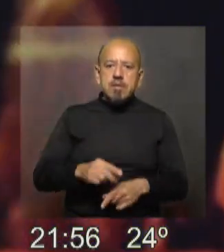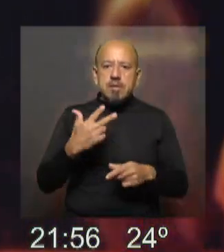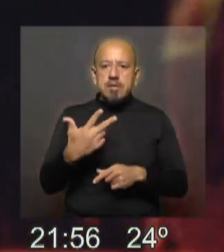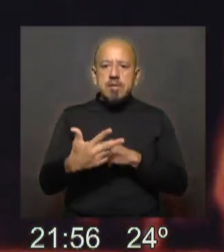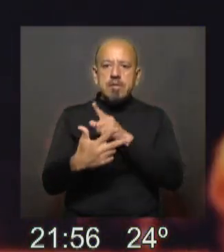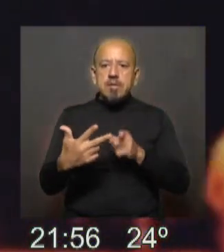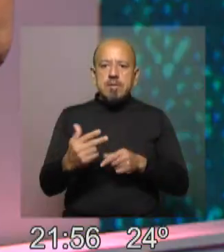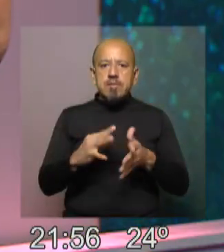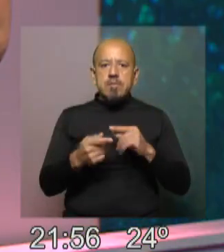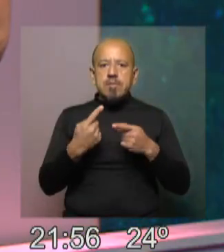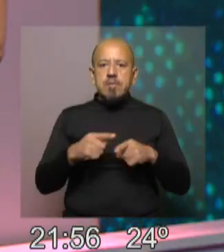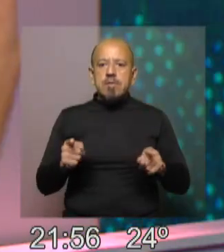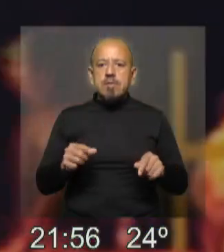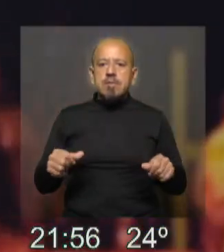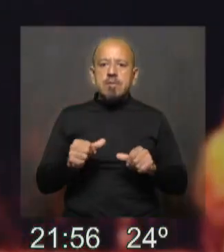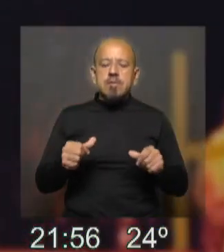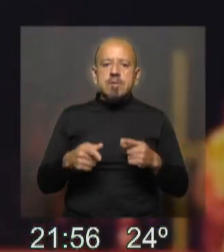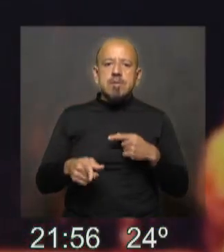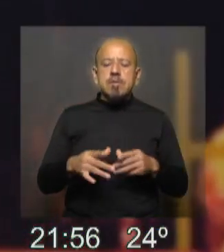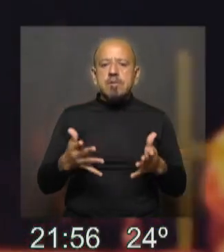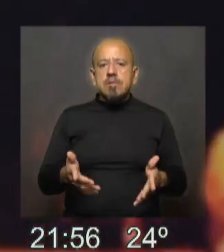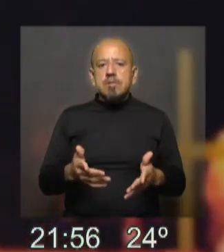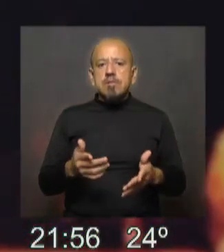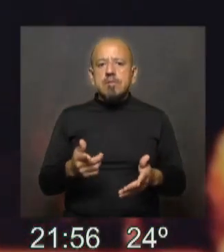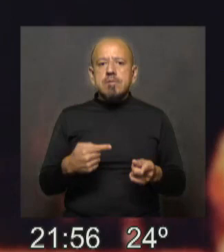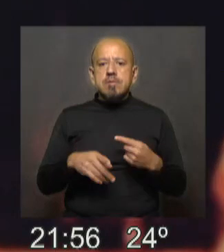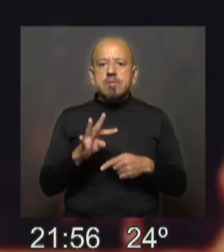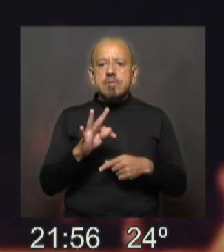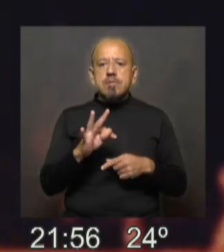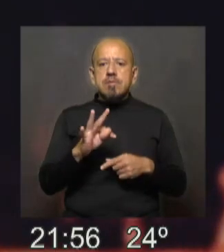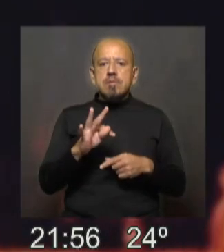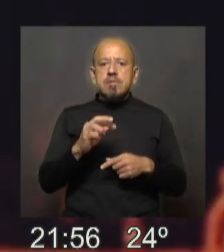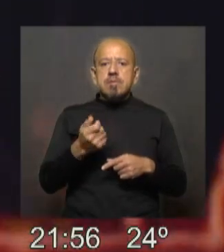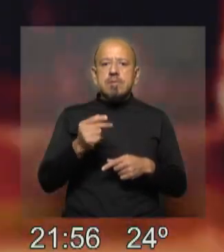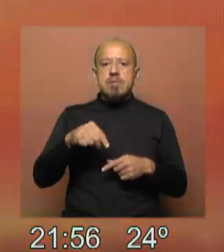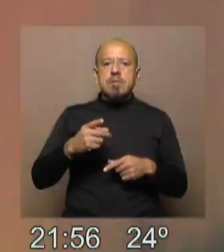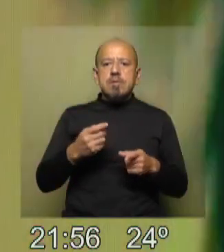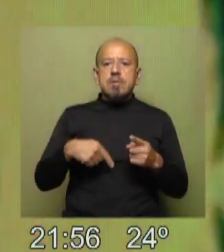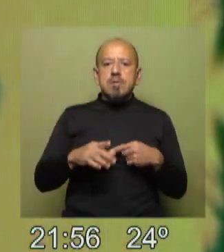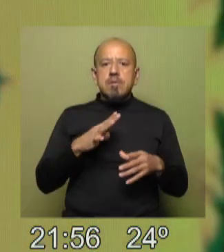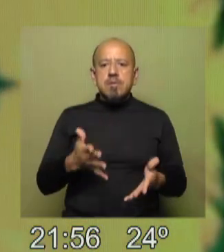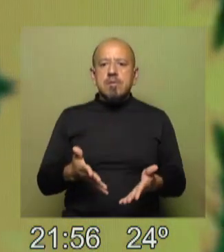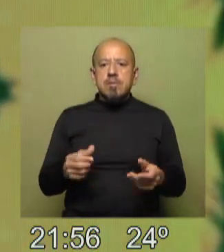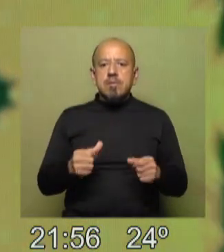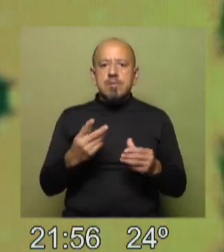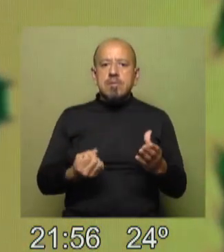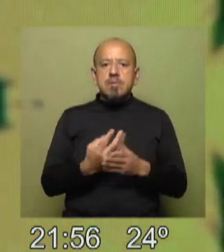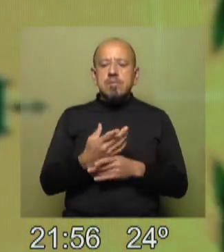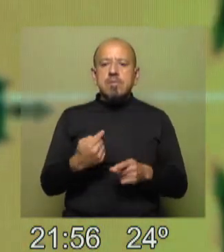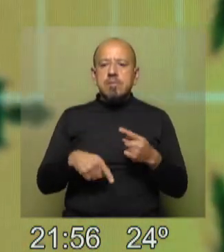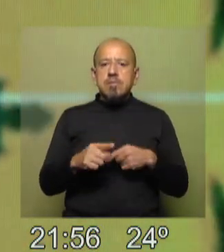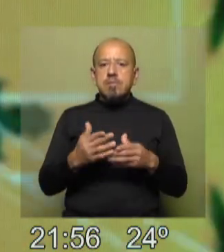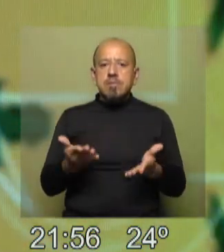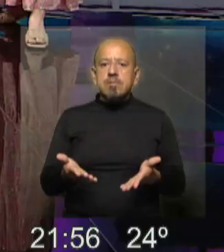si claro, se quiere. ¿Tá? Perfecto. Vamos a hacer tangos clásicos, vamos a ensayar y a practicar y a estrenar tangos nuevos también. Digo, así que